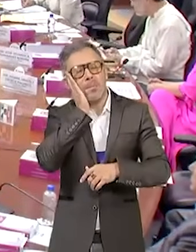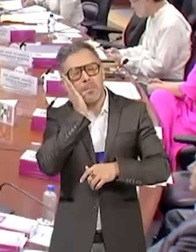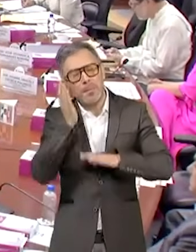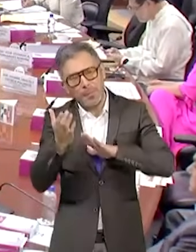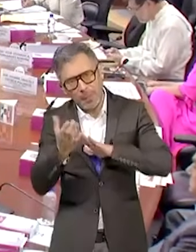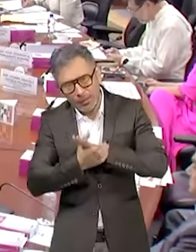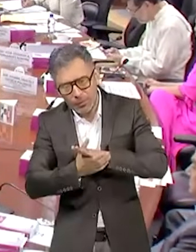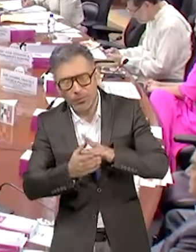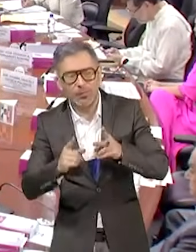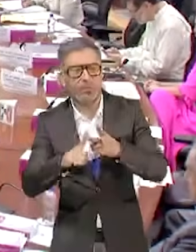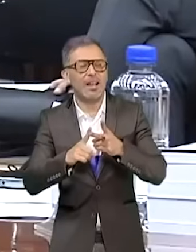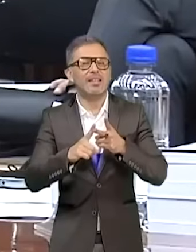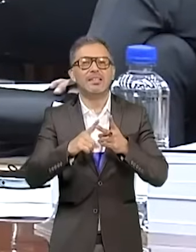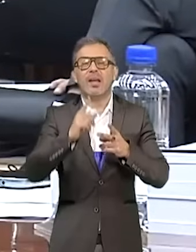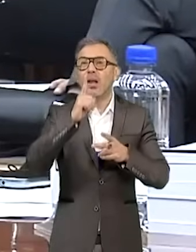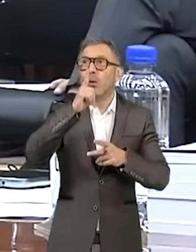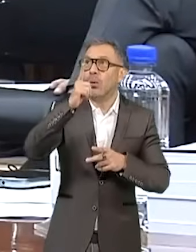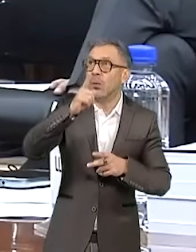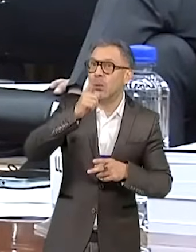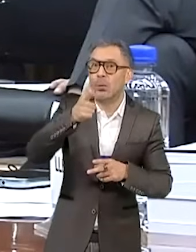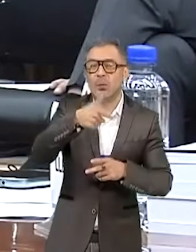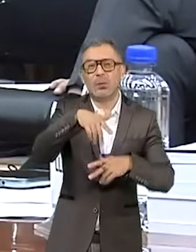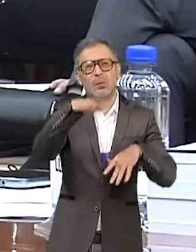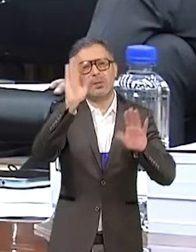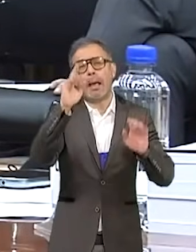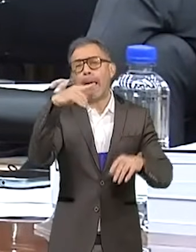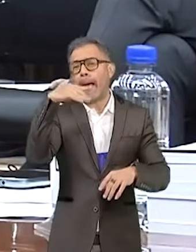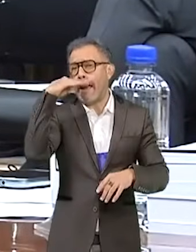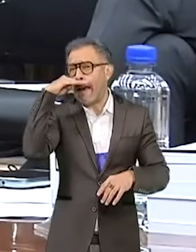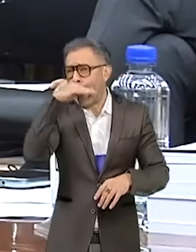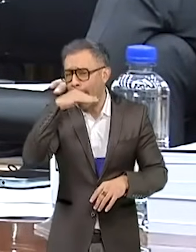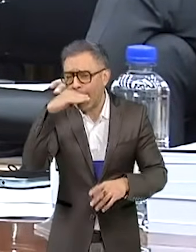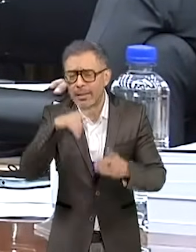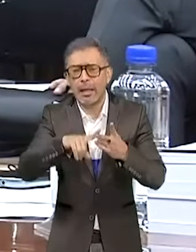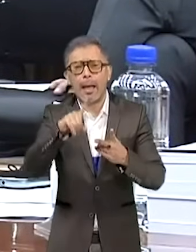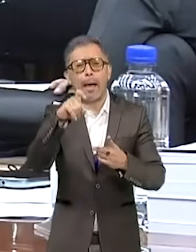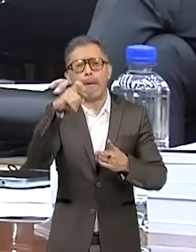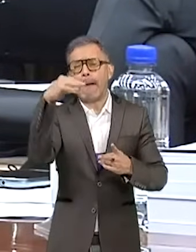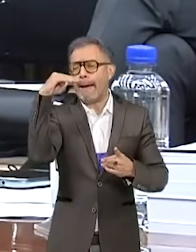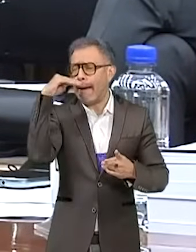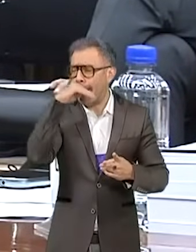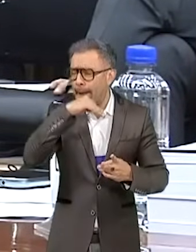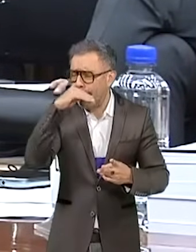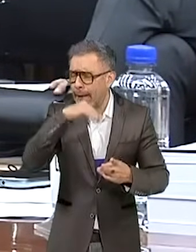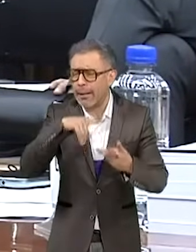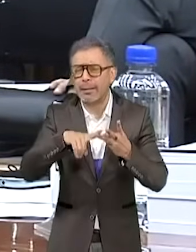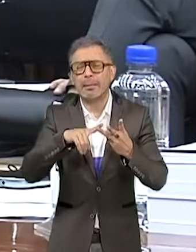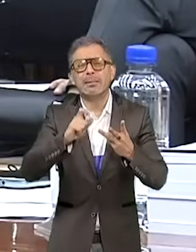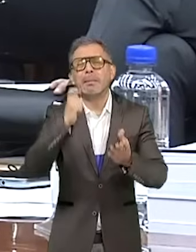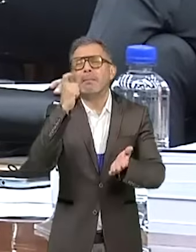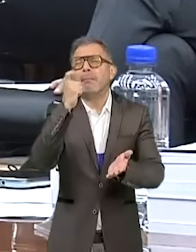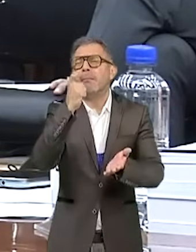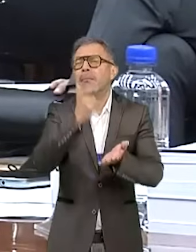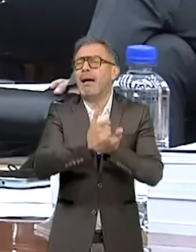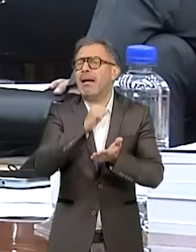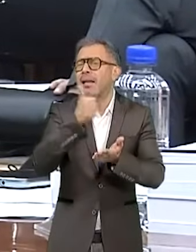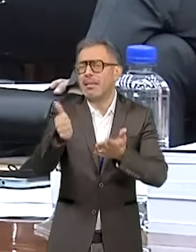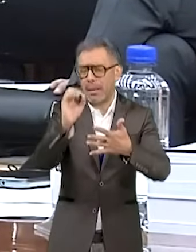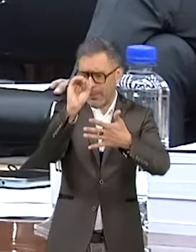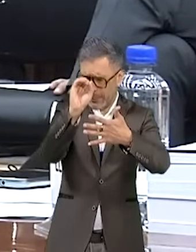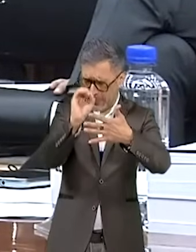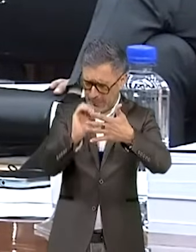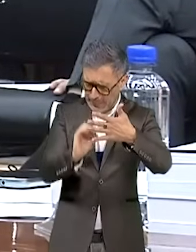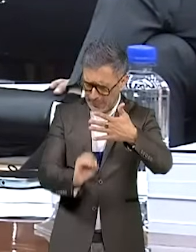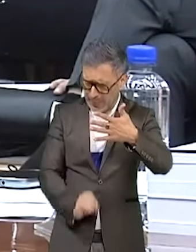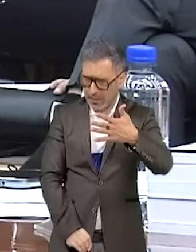doméstico, la luz le es de gorra, el agua es de gorra, no tiene que pagar absolutamente nada. Por eso su sueldo es